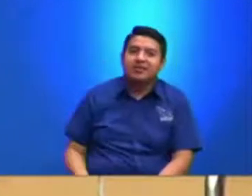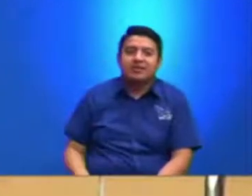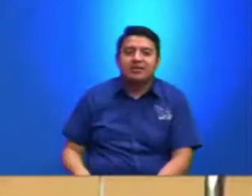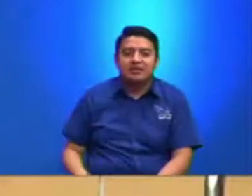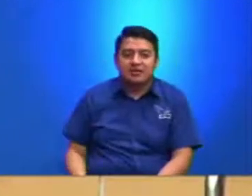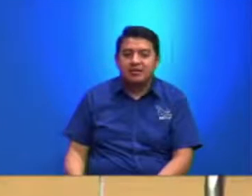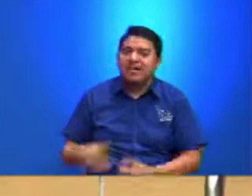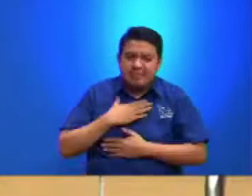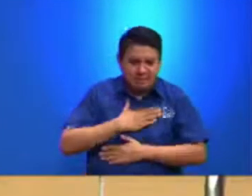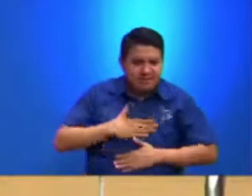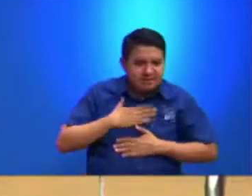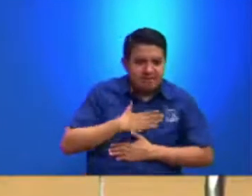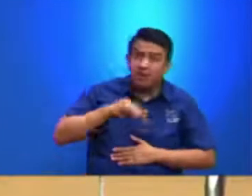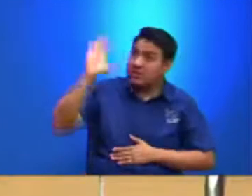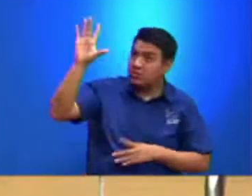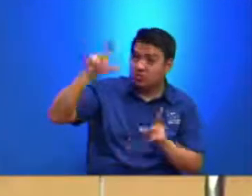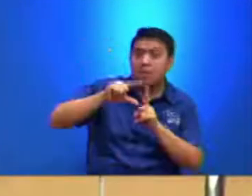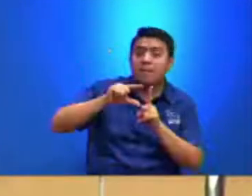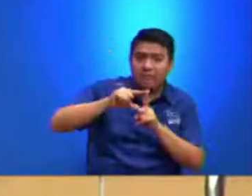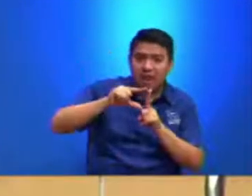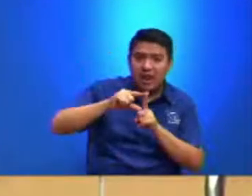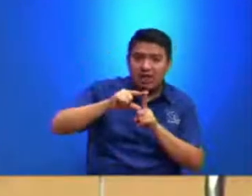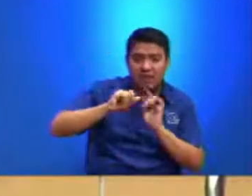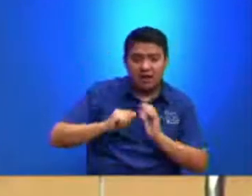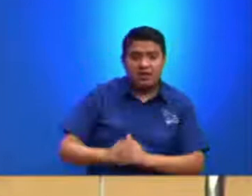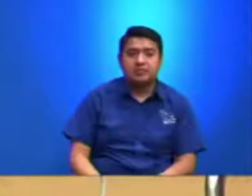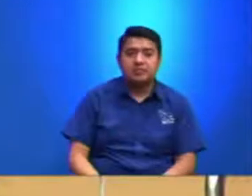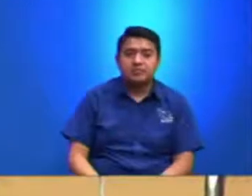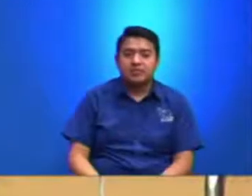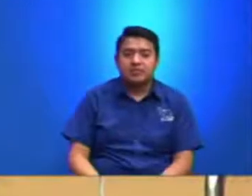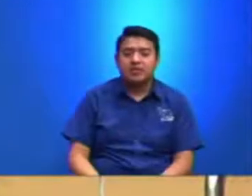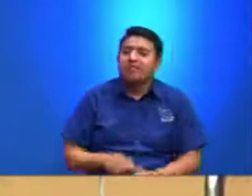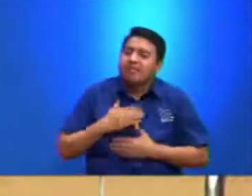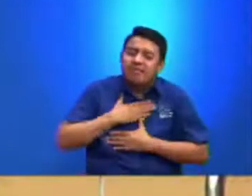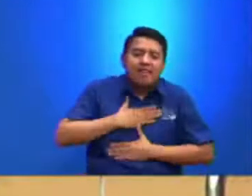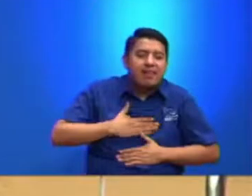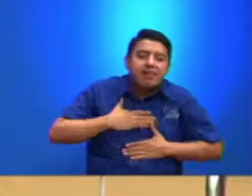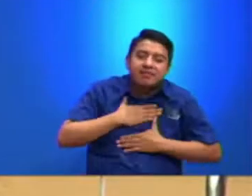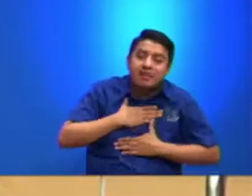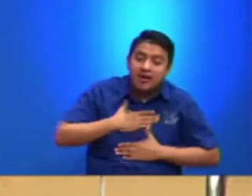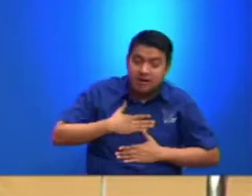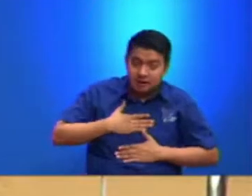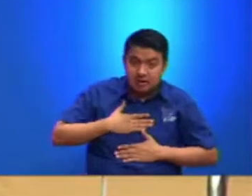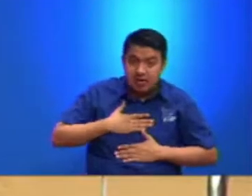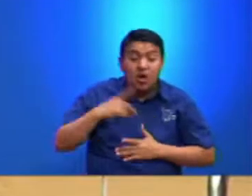Si, no empalaga la palabra, pero pues te deleitaste con eso.